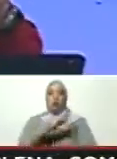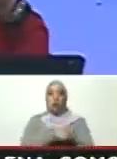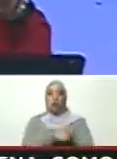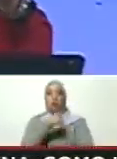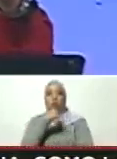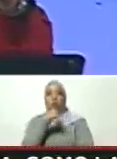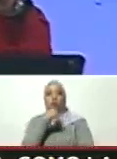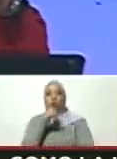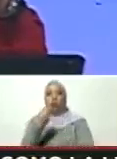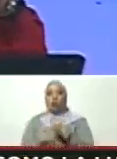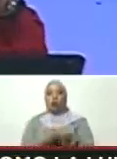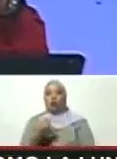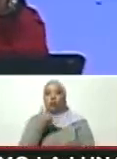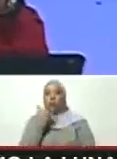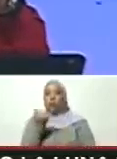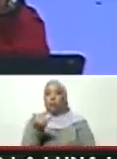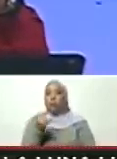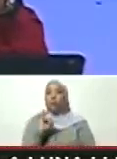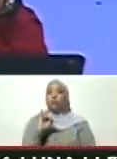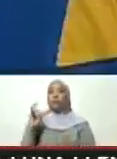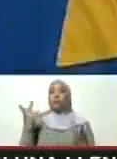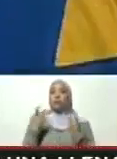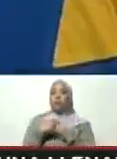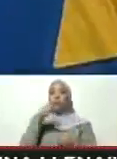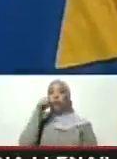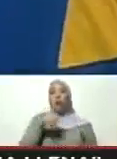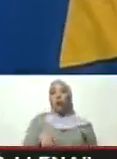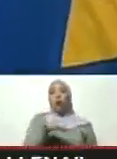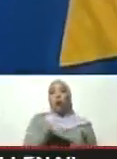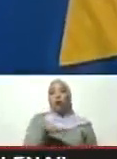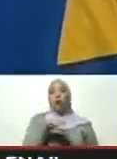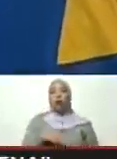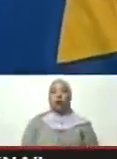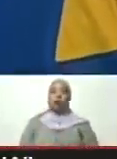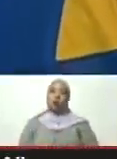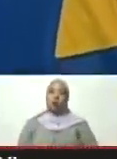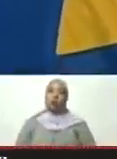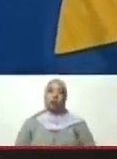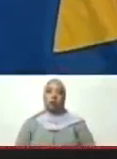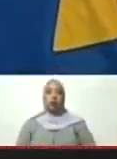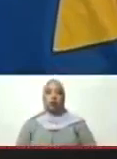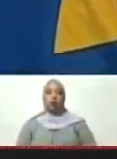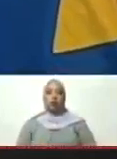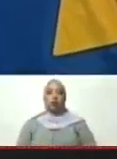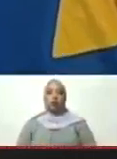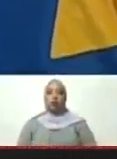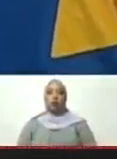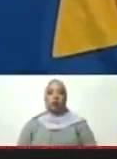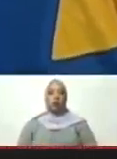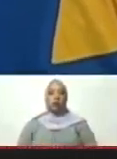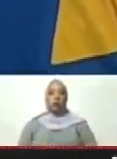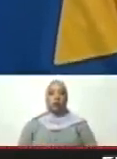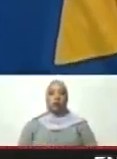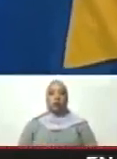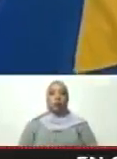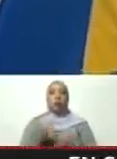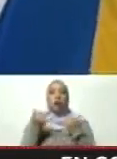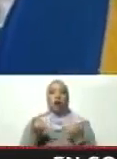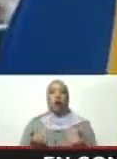portada aparece la conmovedora foto que recogió ese